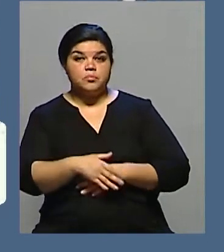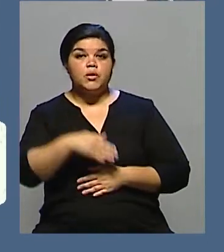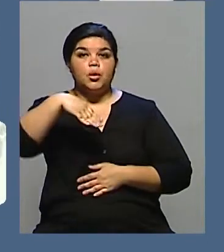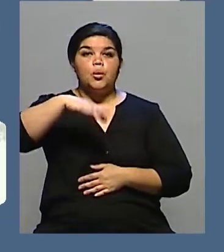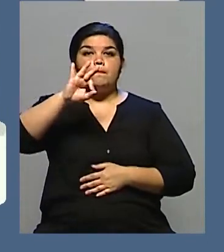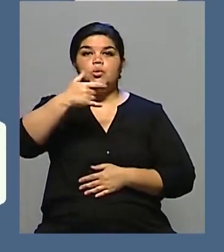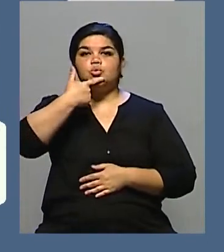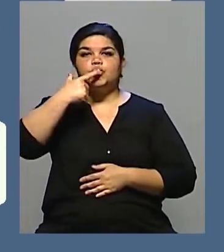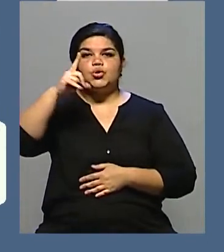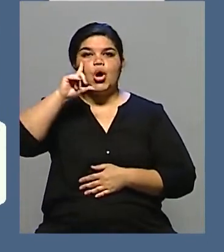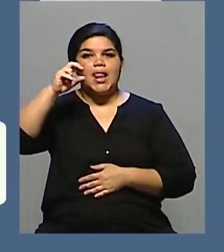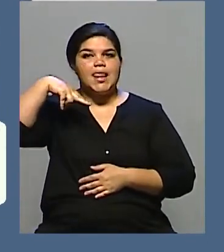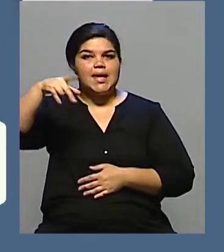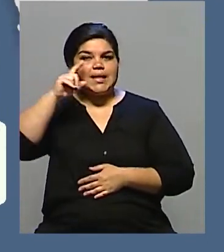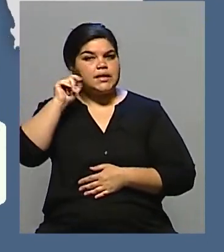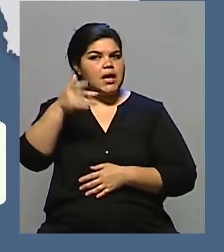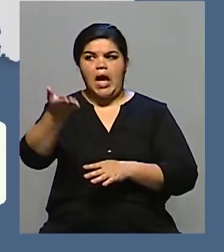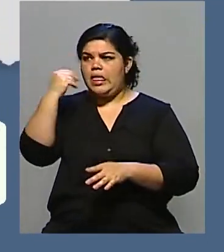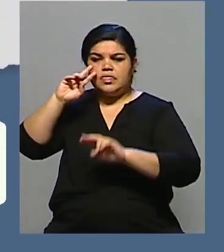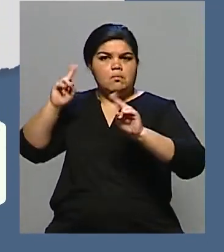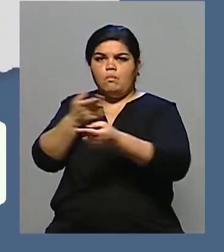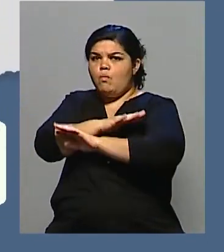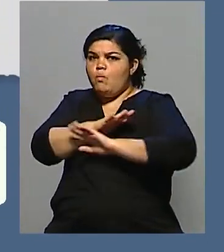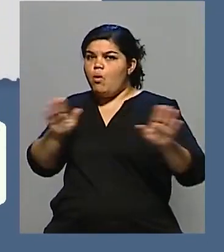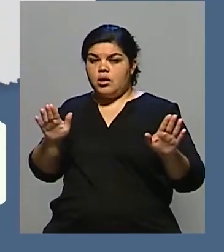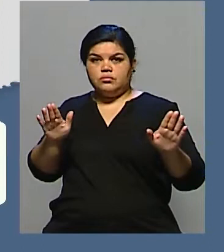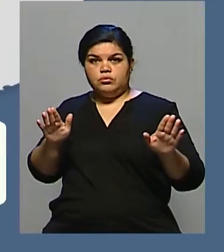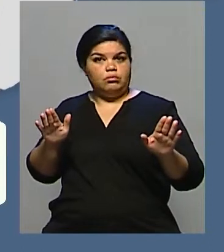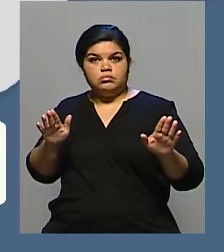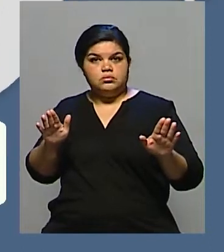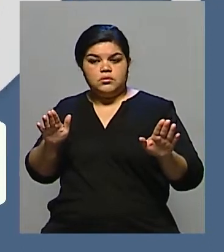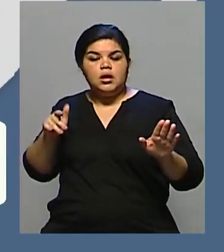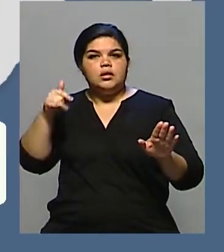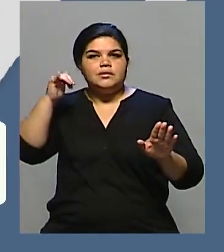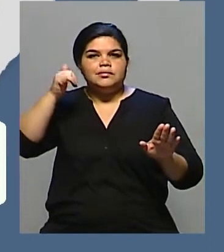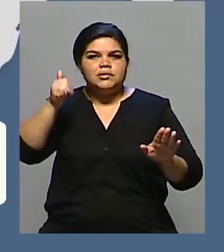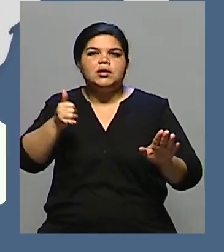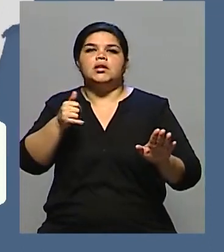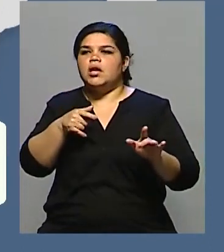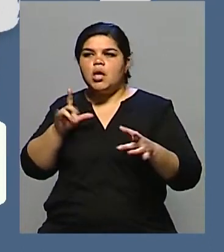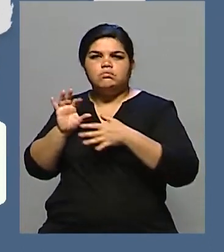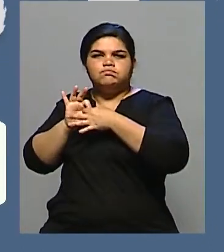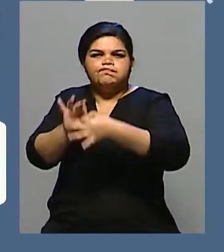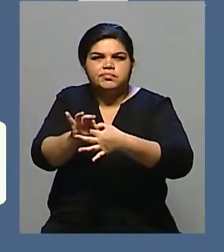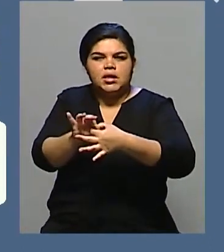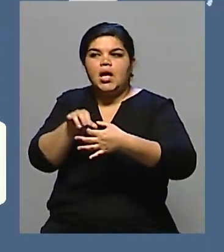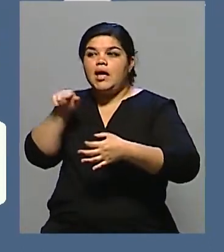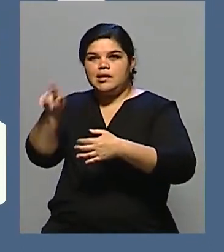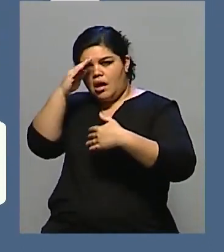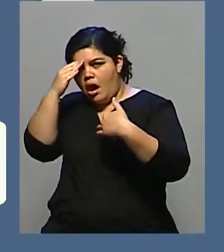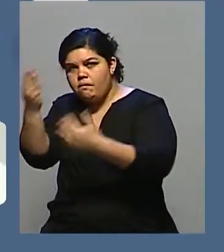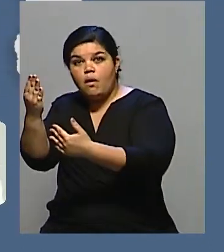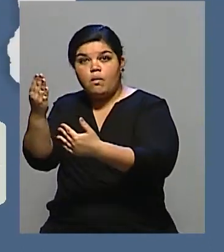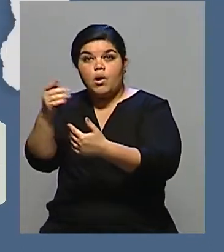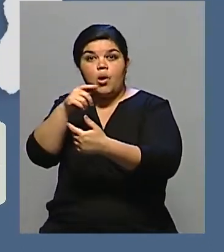desde hace años. El fascismo existe en Italia, sí, son 4 gatos locos, como son los neonazis